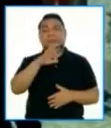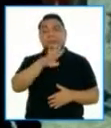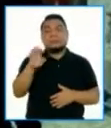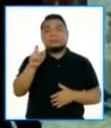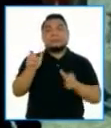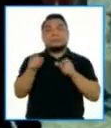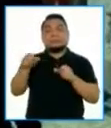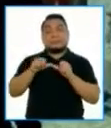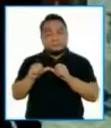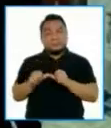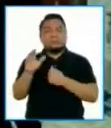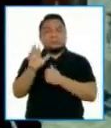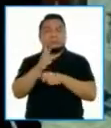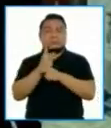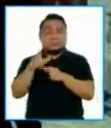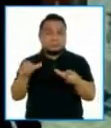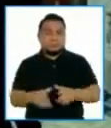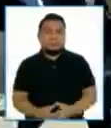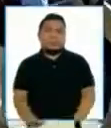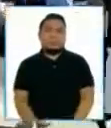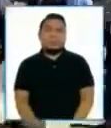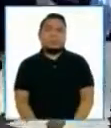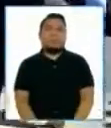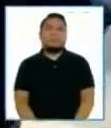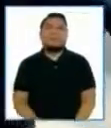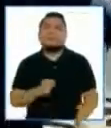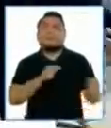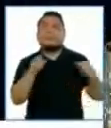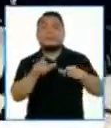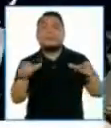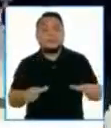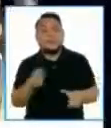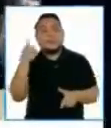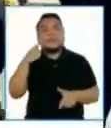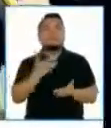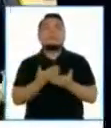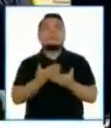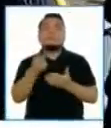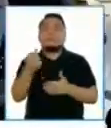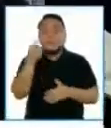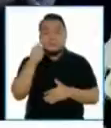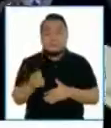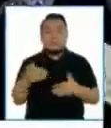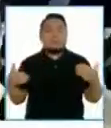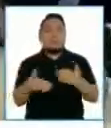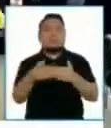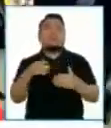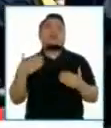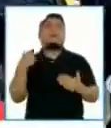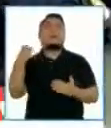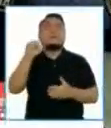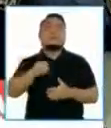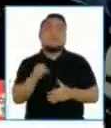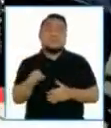400 agentes continuarán resguardando la zona. Se trasladó a la región para constatar la situación de la carretera Panamericana